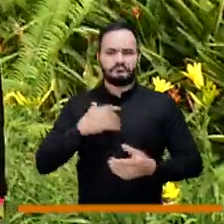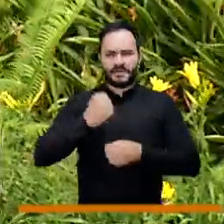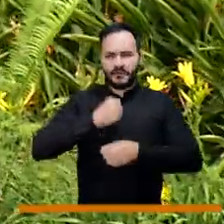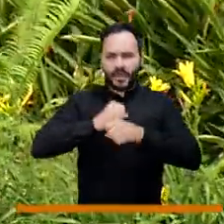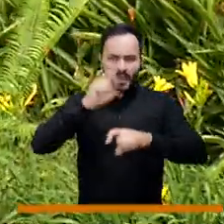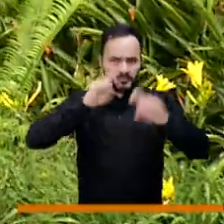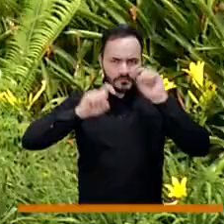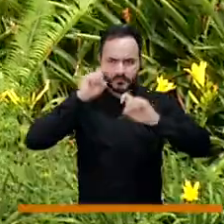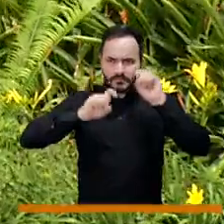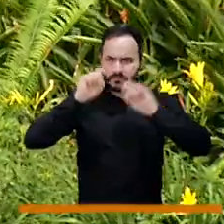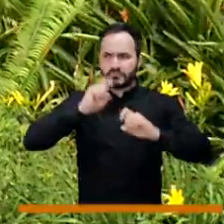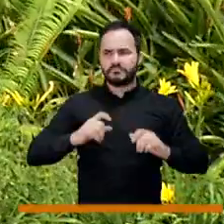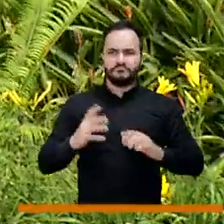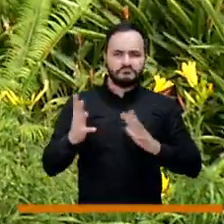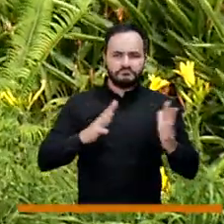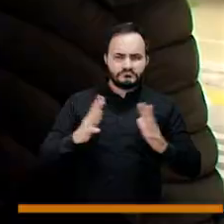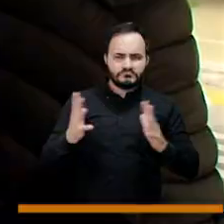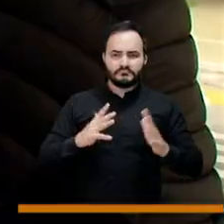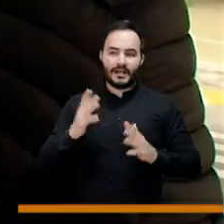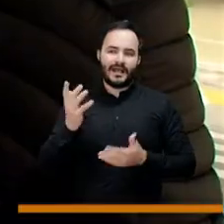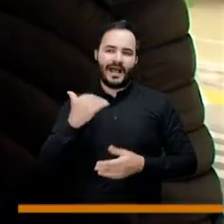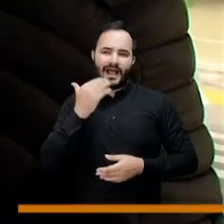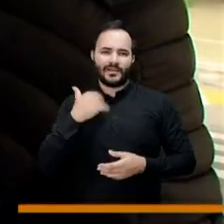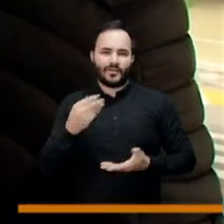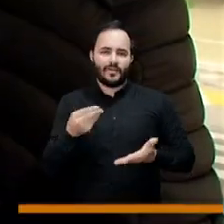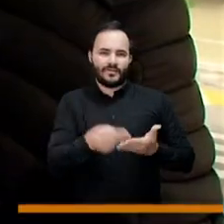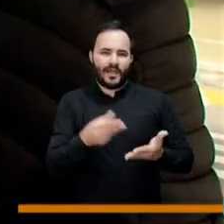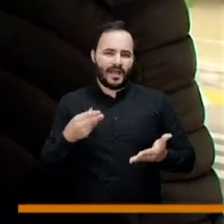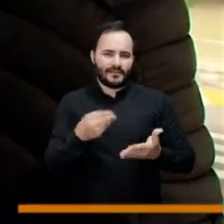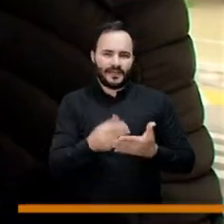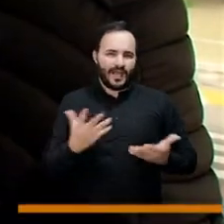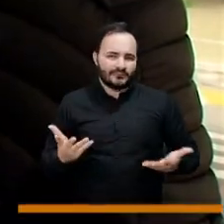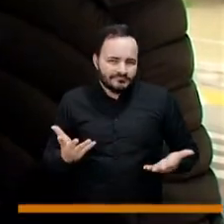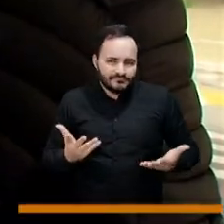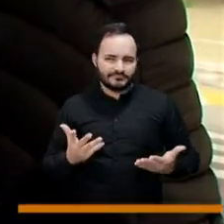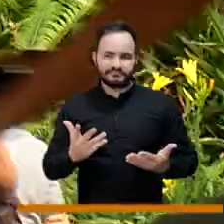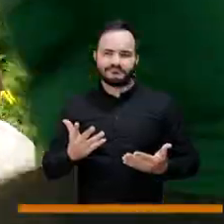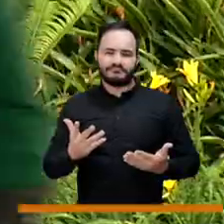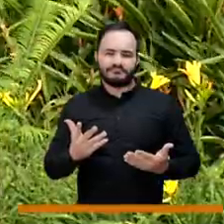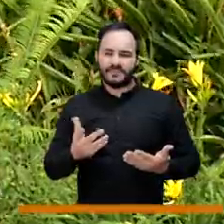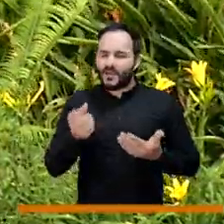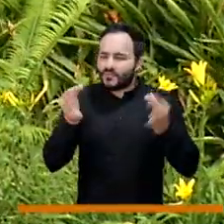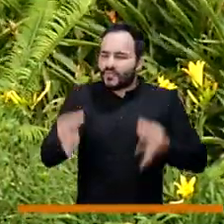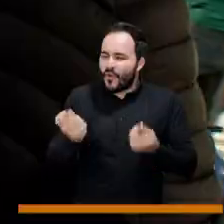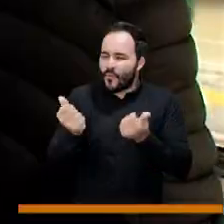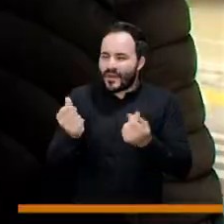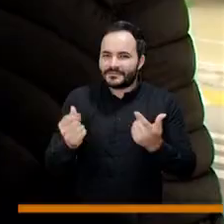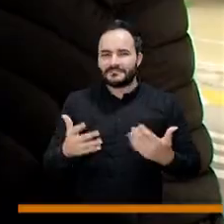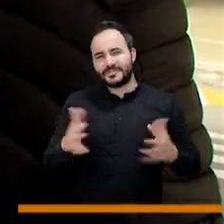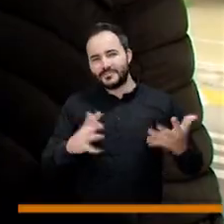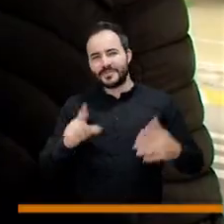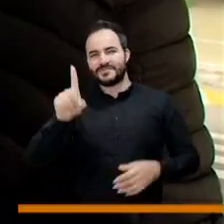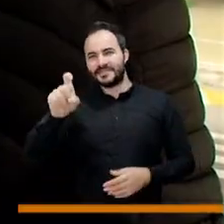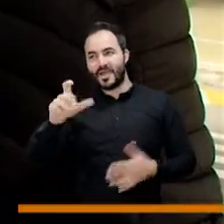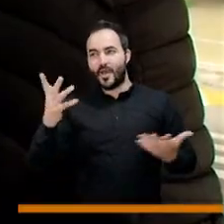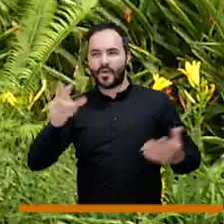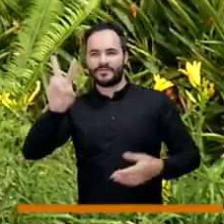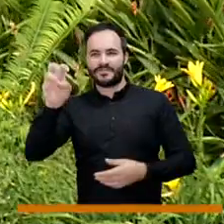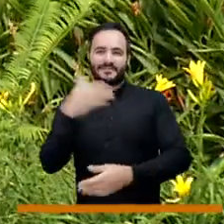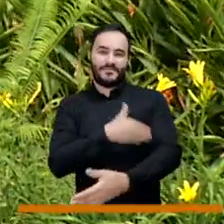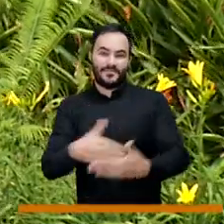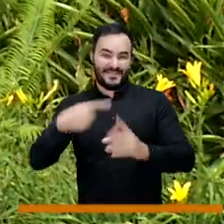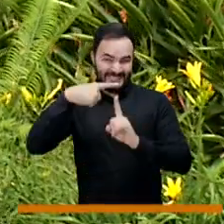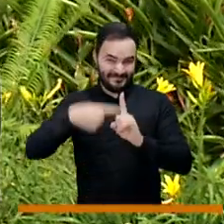nosotros, aparte de las propinas, se puede estar ganando entre 5 a 6 salarios mínimos. Que ¿en plata blanca cuánto es? Dígalo para que la gente... 6, 7 millones de pesos